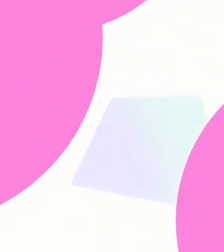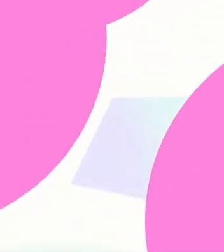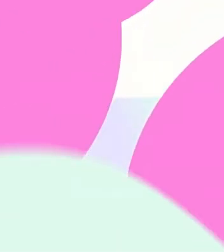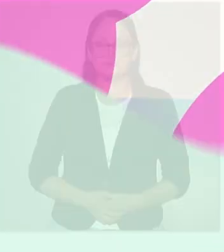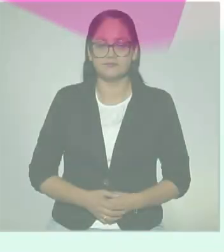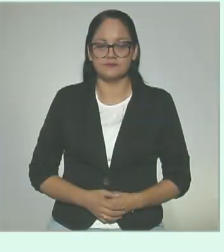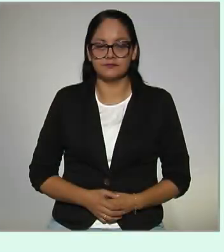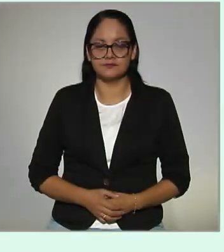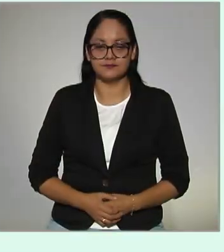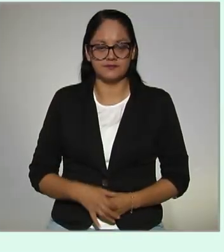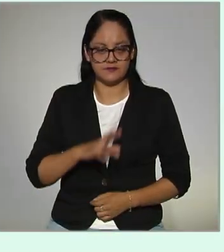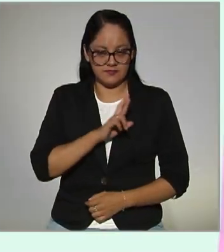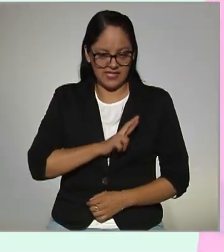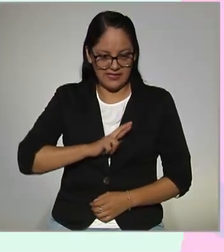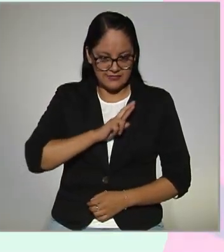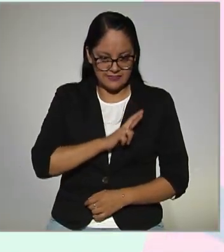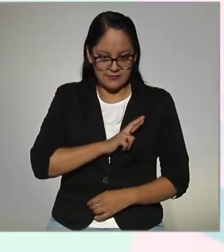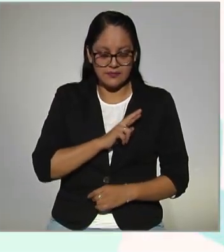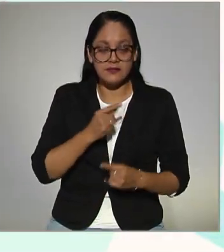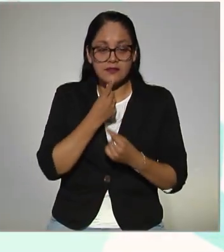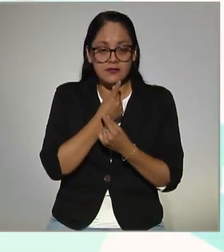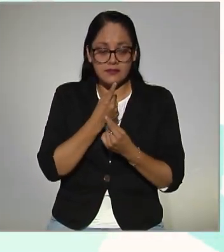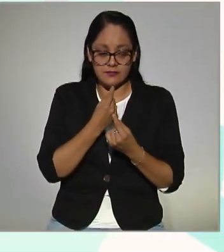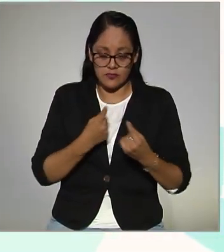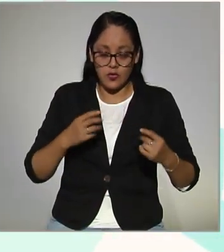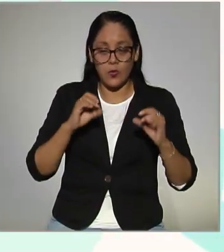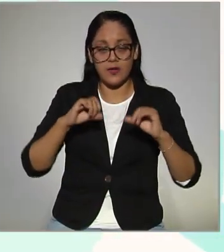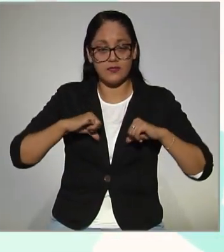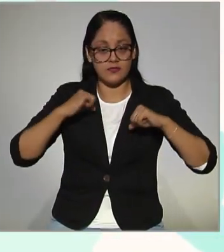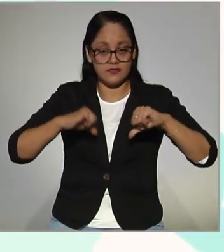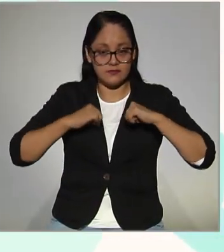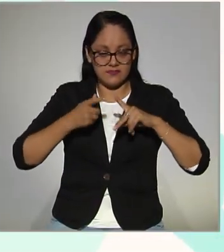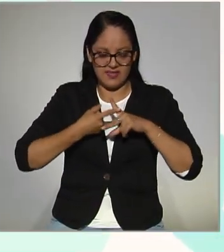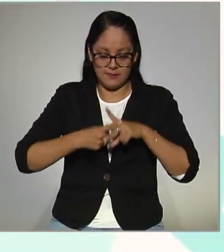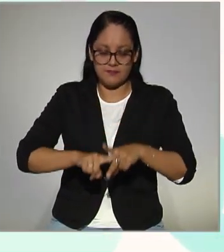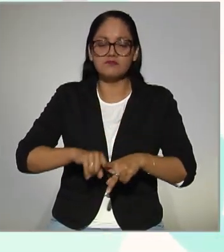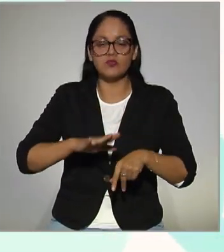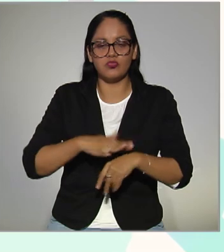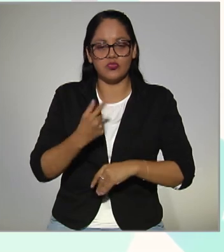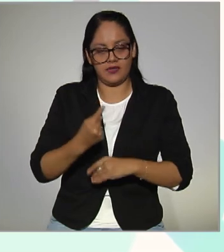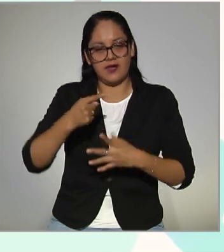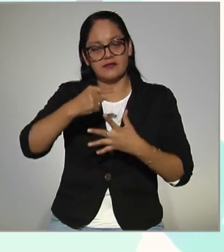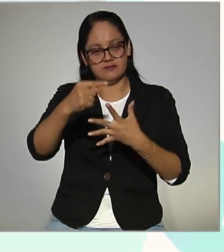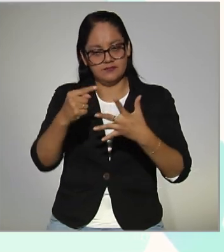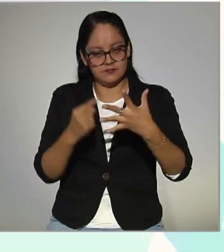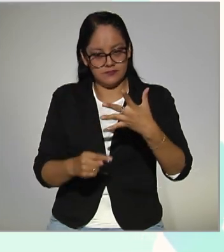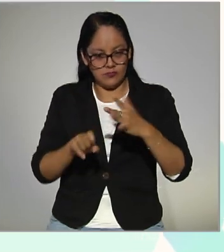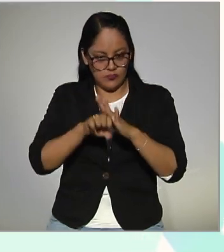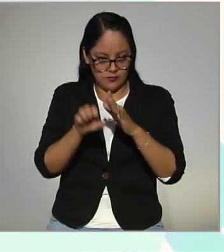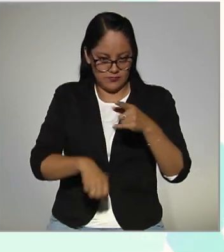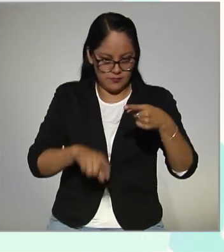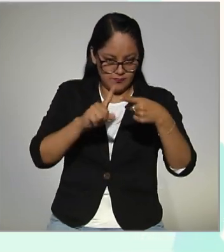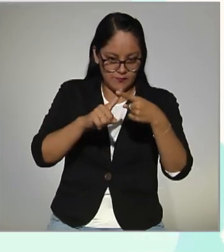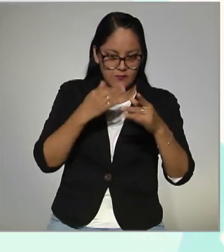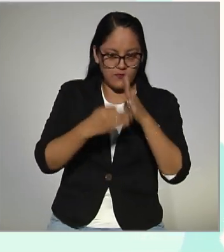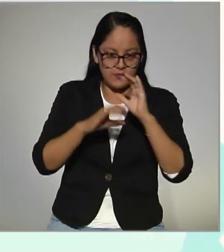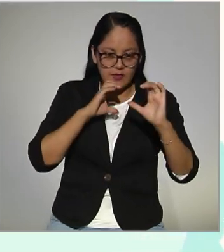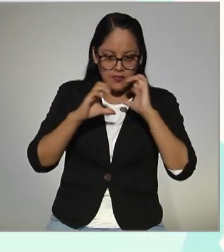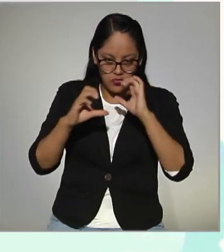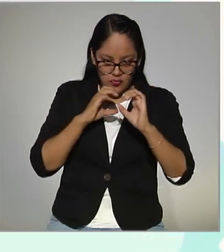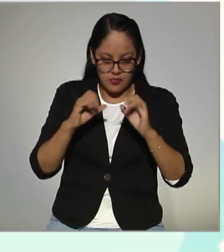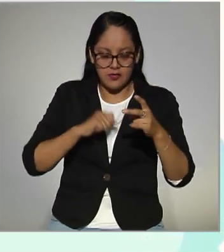El resentimiento en los adolescentes surge por diversas razones como falta de